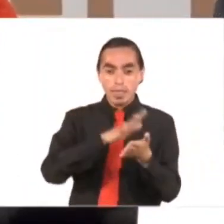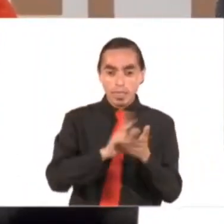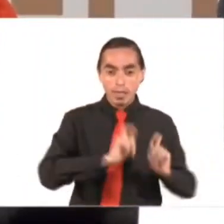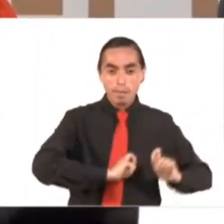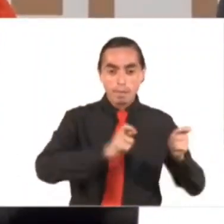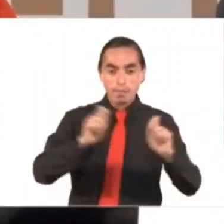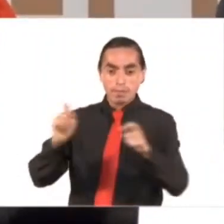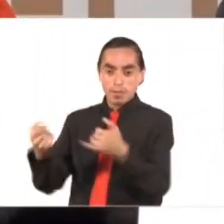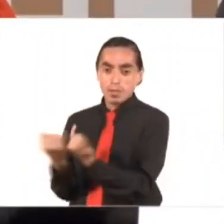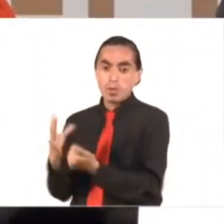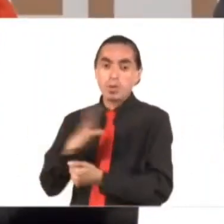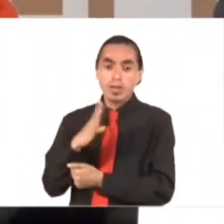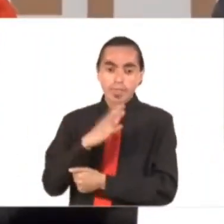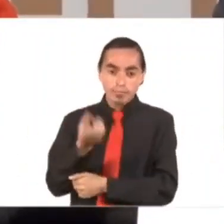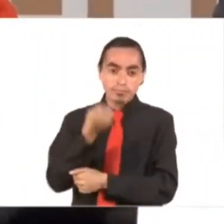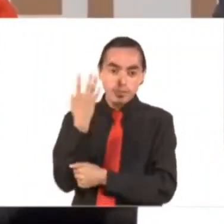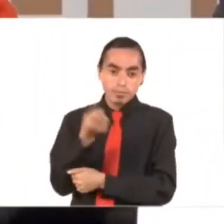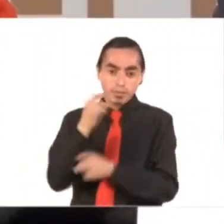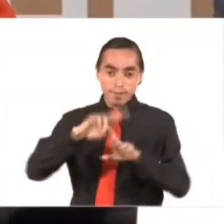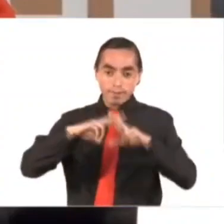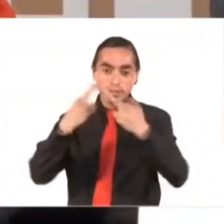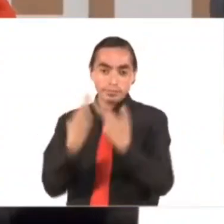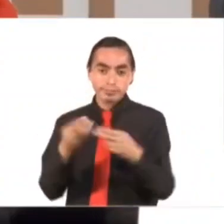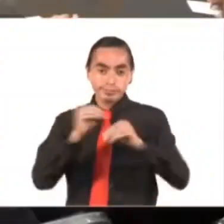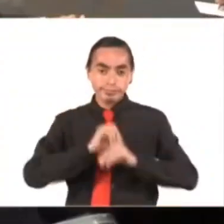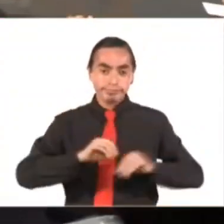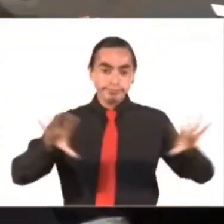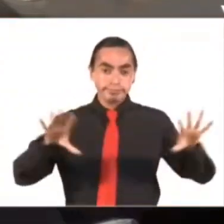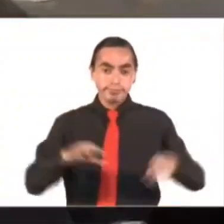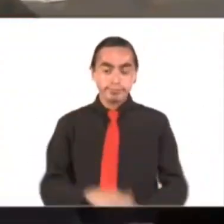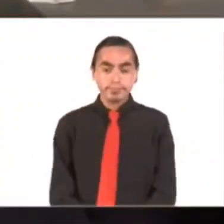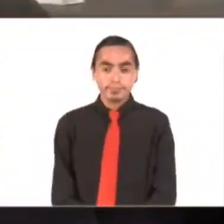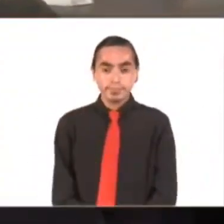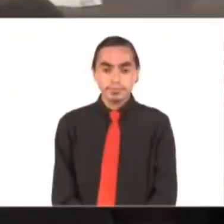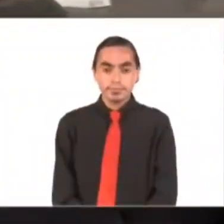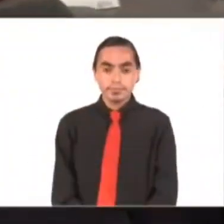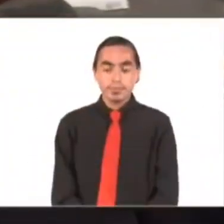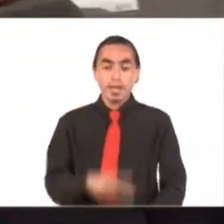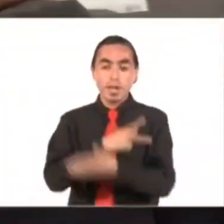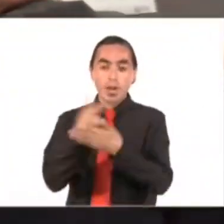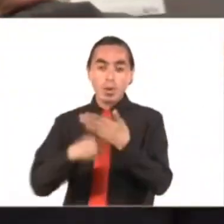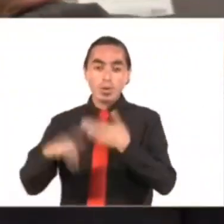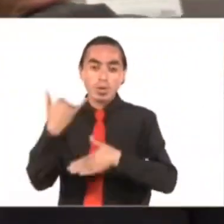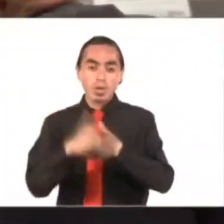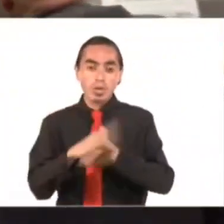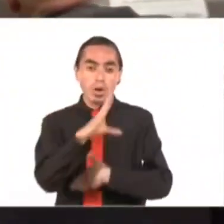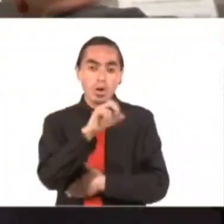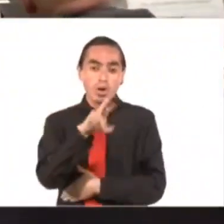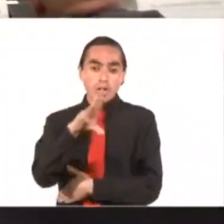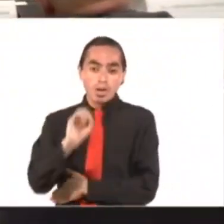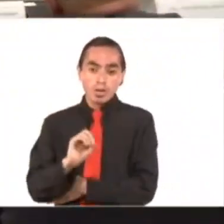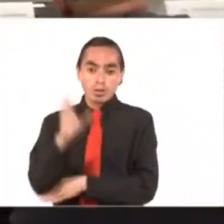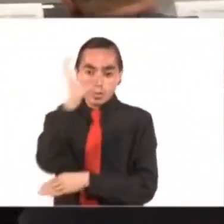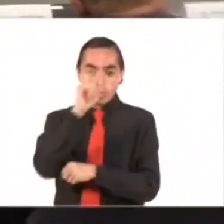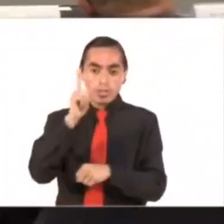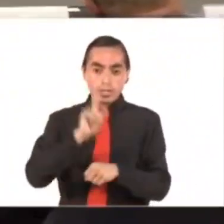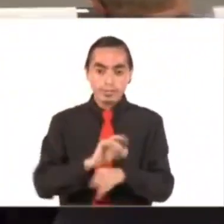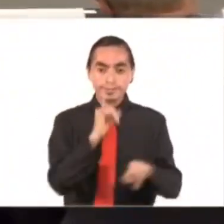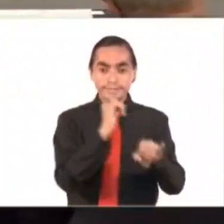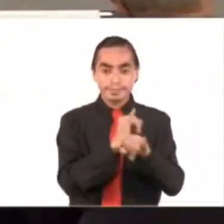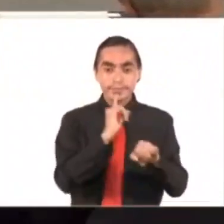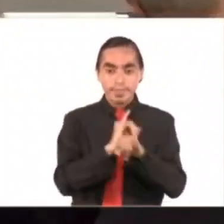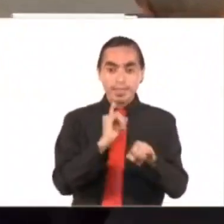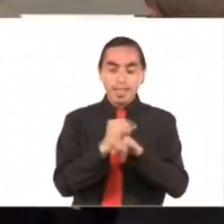se realizarán los foros de difusión respectivos. Respecto al proyecto del Corredor Cultural Digital, aprobado en la